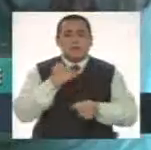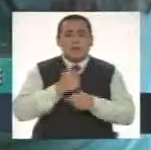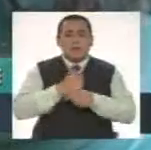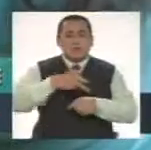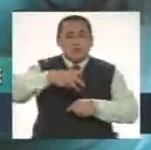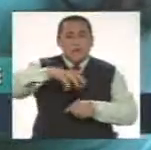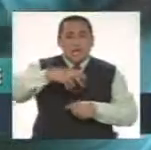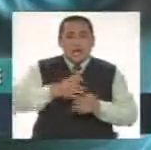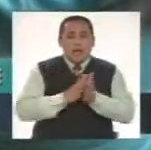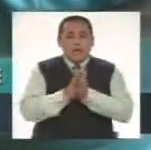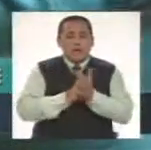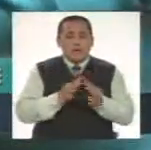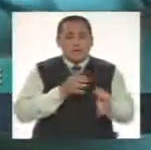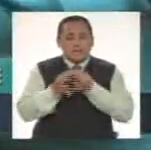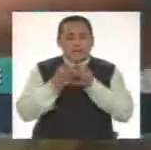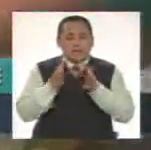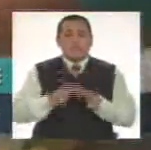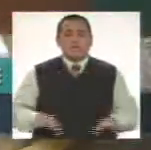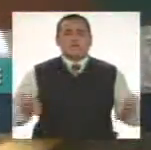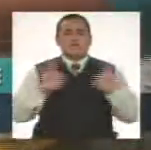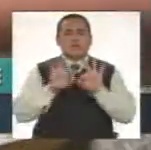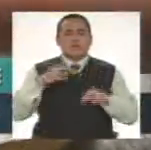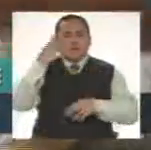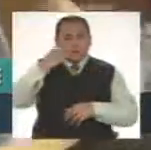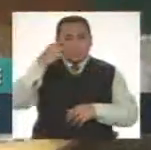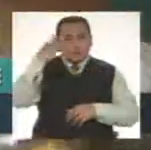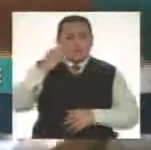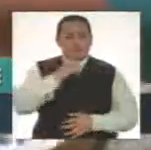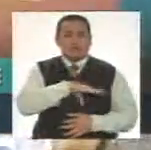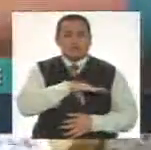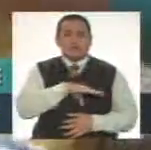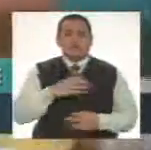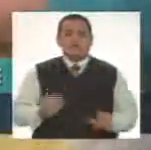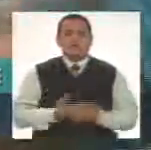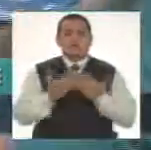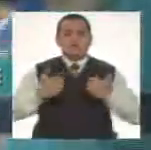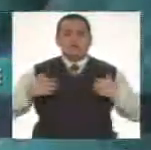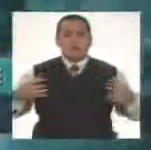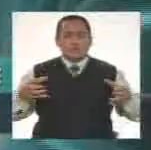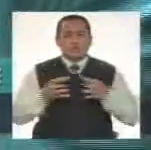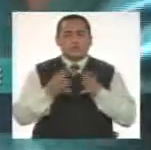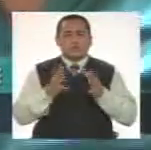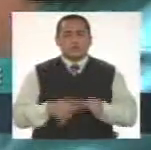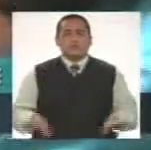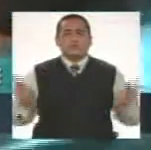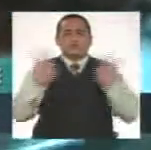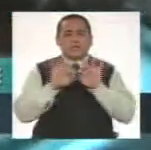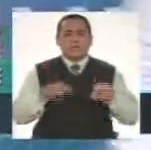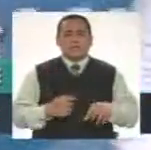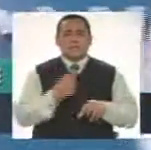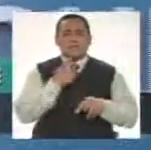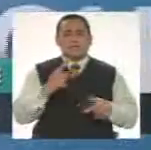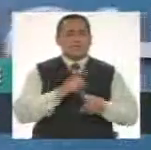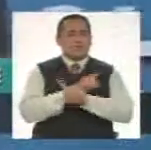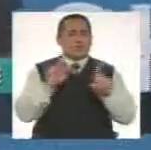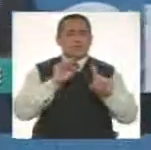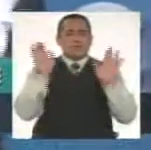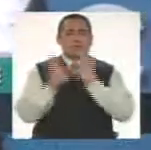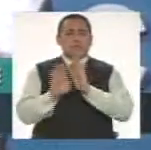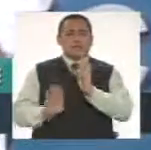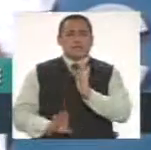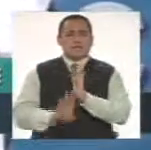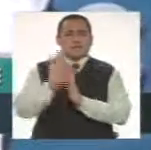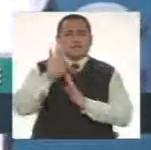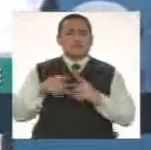alcantarillado. Consideró muy importante la política social. Donde para nosotros lo más importante no es el